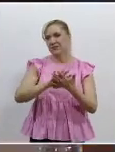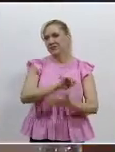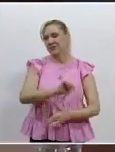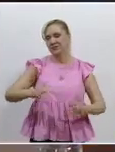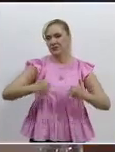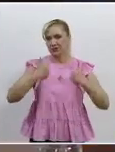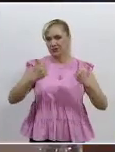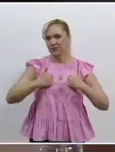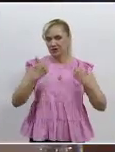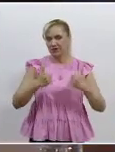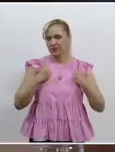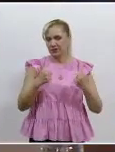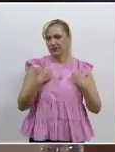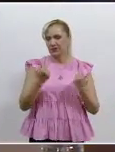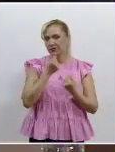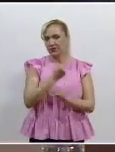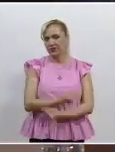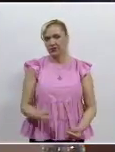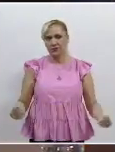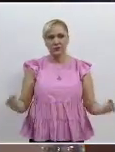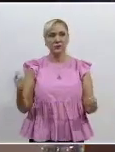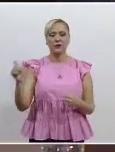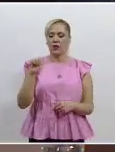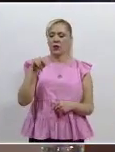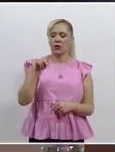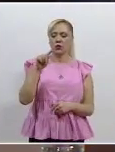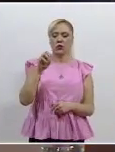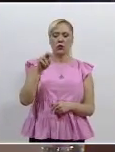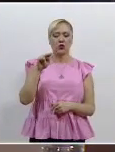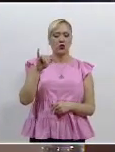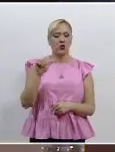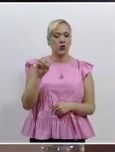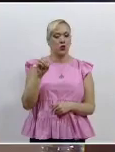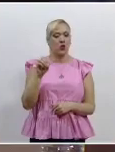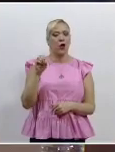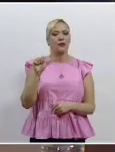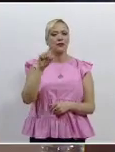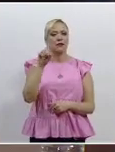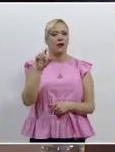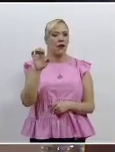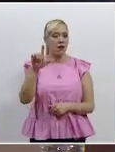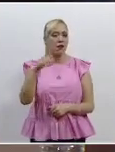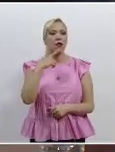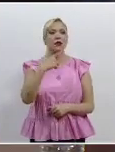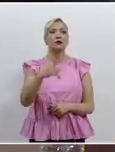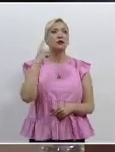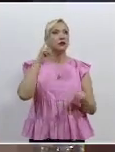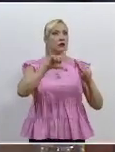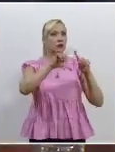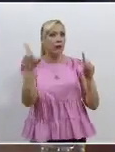la Secretaría de Seguridad y Protección Ciudadana, Antonio Azael Ruiz, informó que a nivel nacional